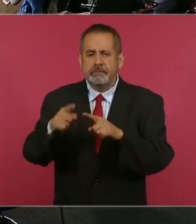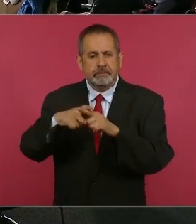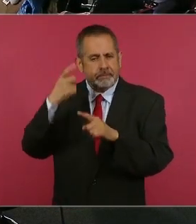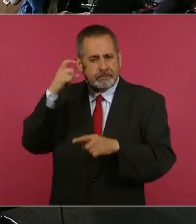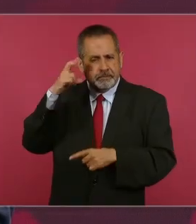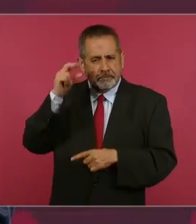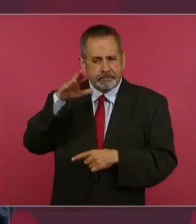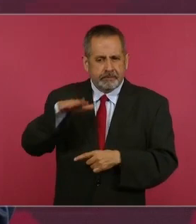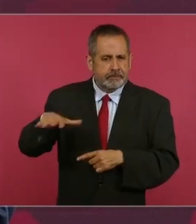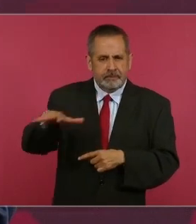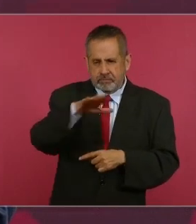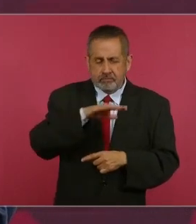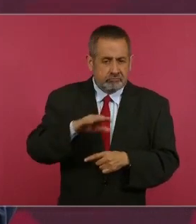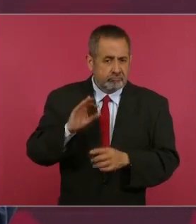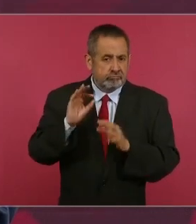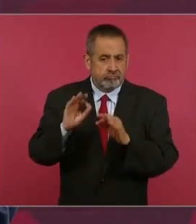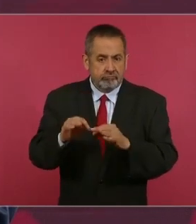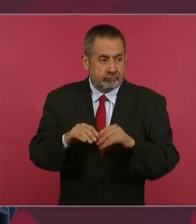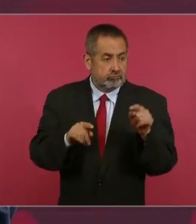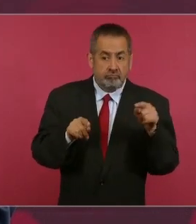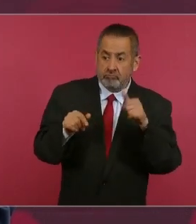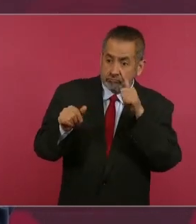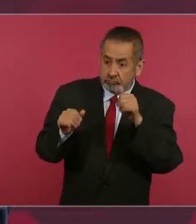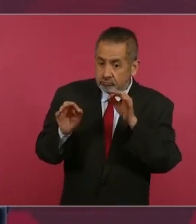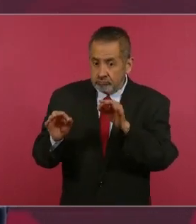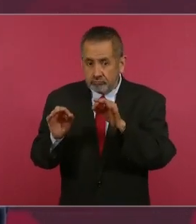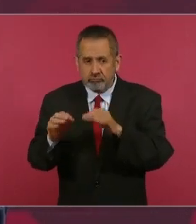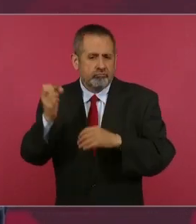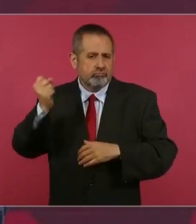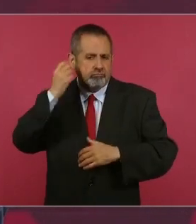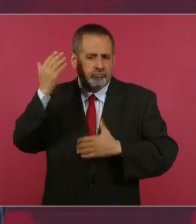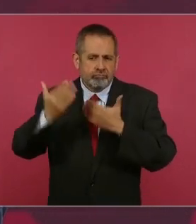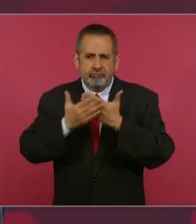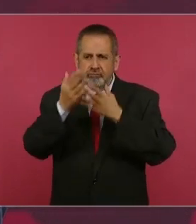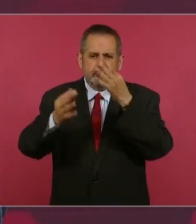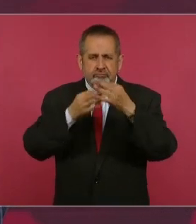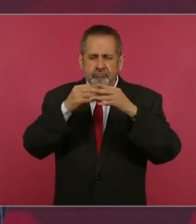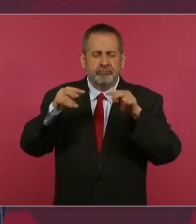Quintana Roo están muy atentos a las mañaneras.